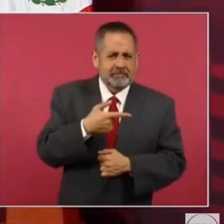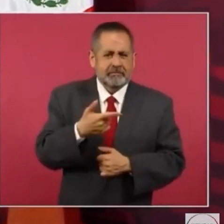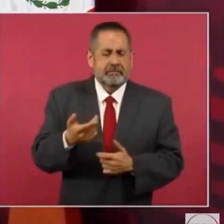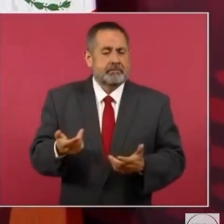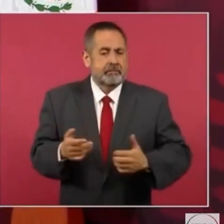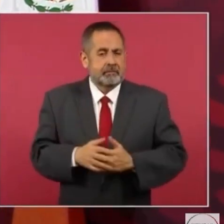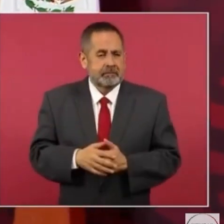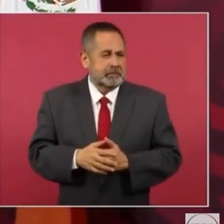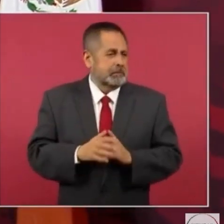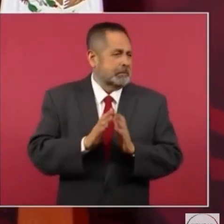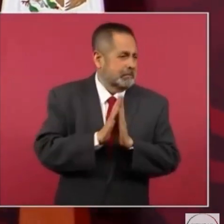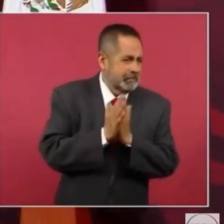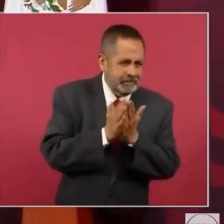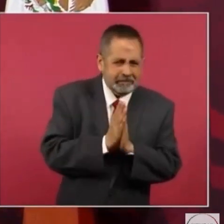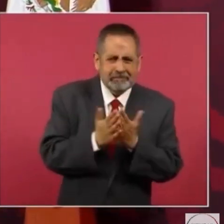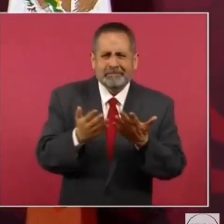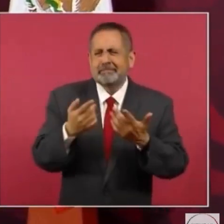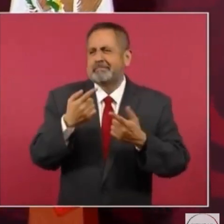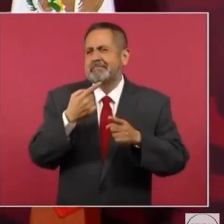Y libros,